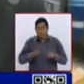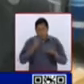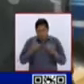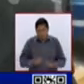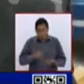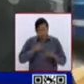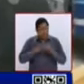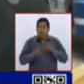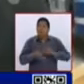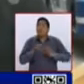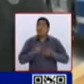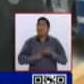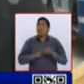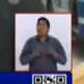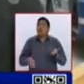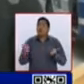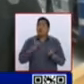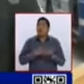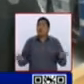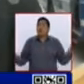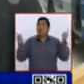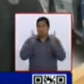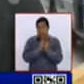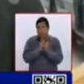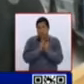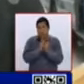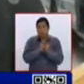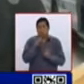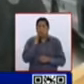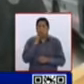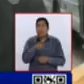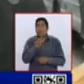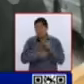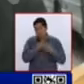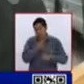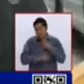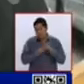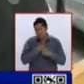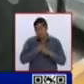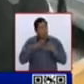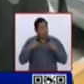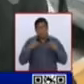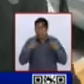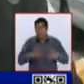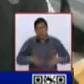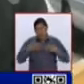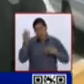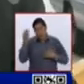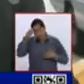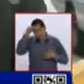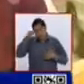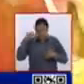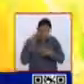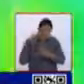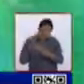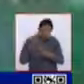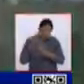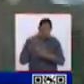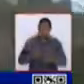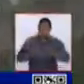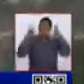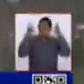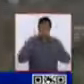fecha, la volvimos a encontrar. Ella está sufriendo. No tiene una vida porque este hombre la sigue acosando.